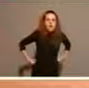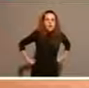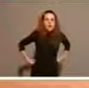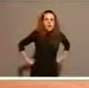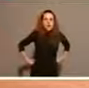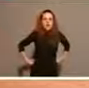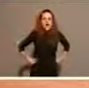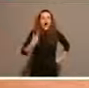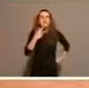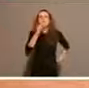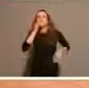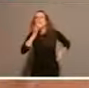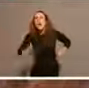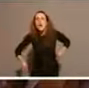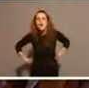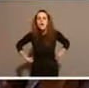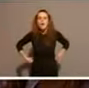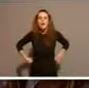¿eh? ¿Y quién está tocando el pito?